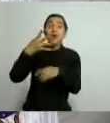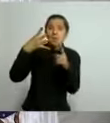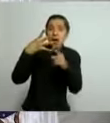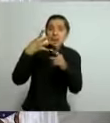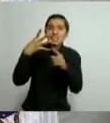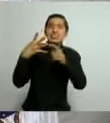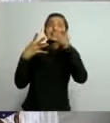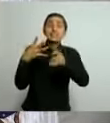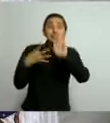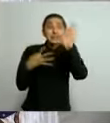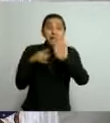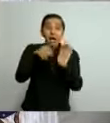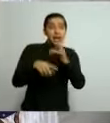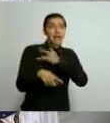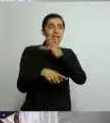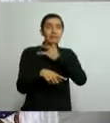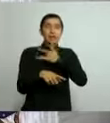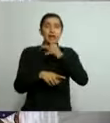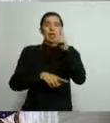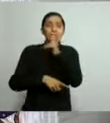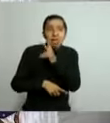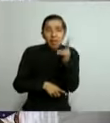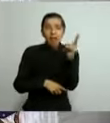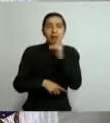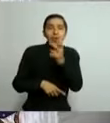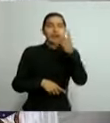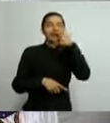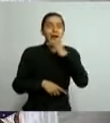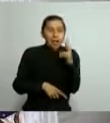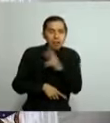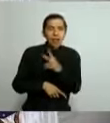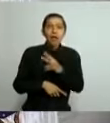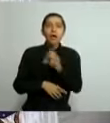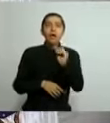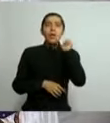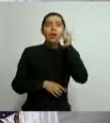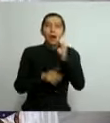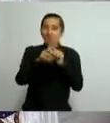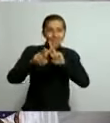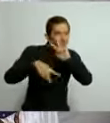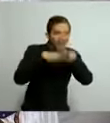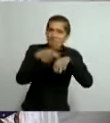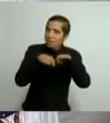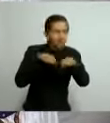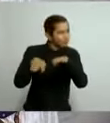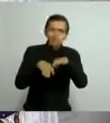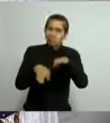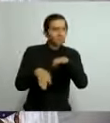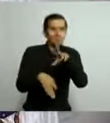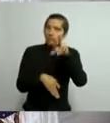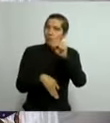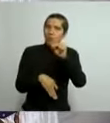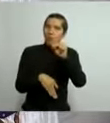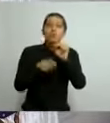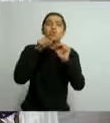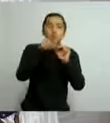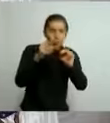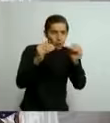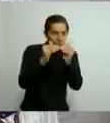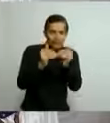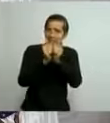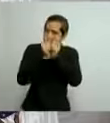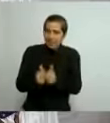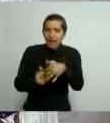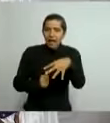si tienes cualquier síntoma respiratorio, no asistas a tu trabajo y quédate al menos 14